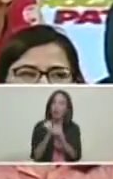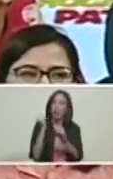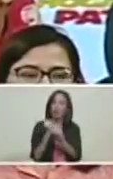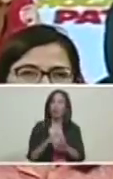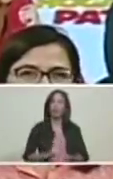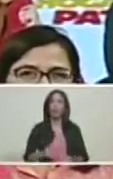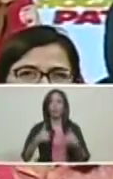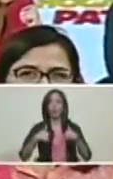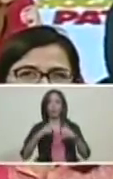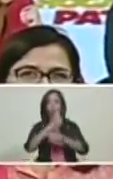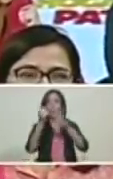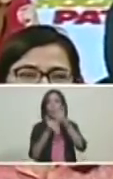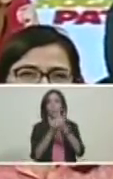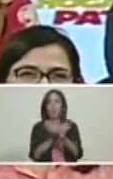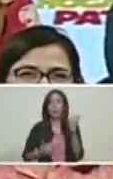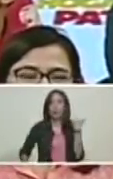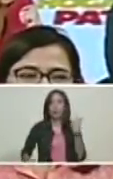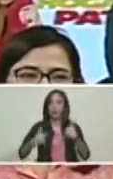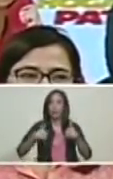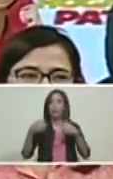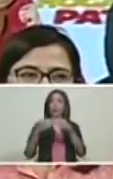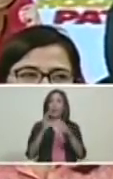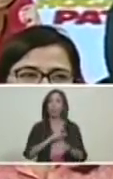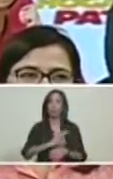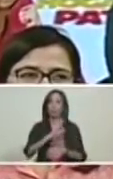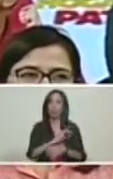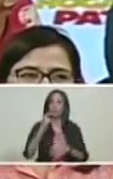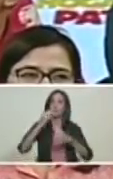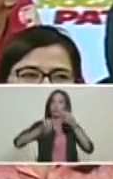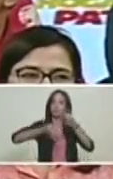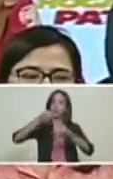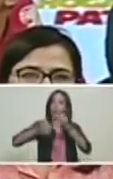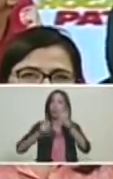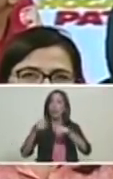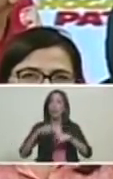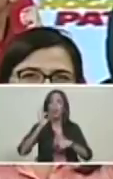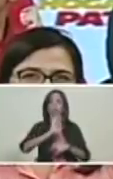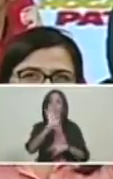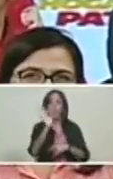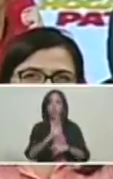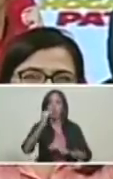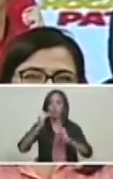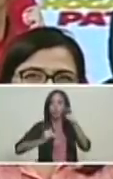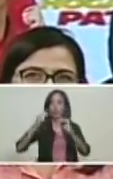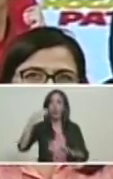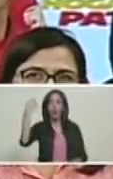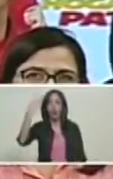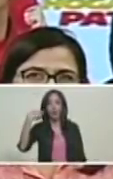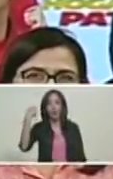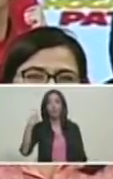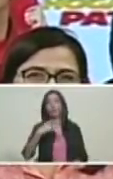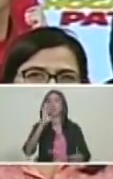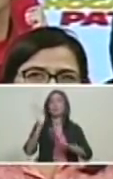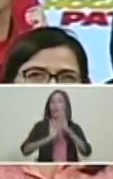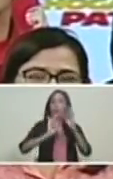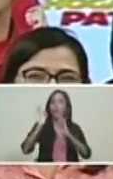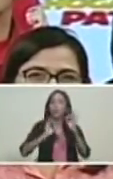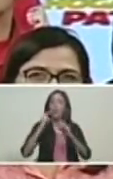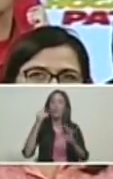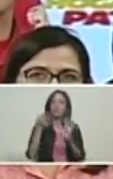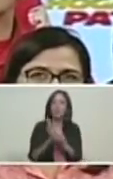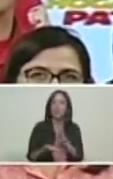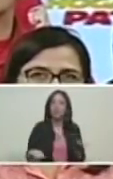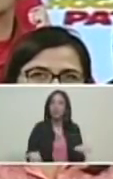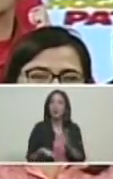como vicepresidente para el área social, hacer también unas reflexiones, presidente, sobre el